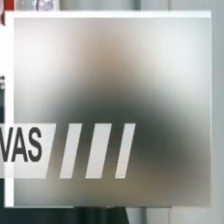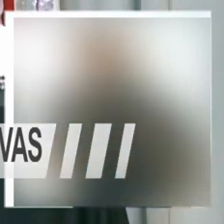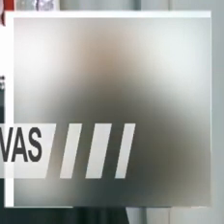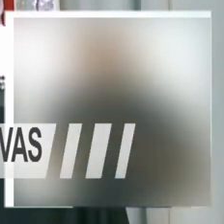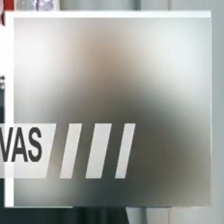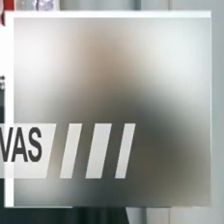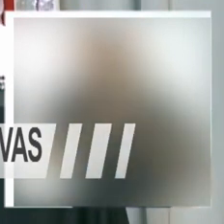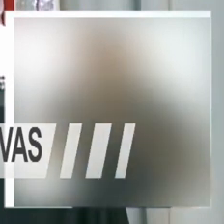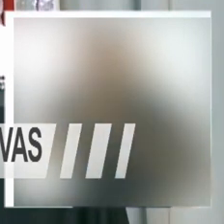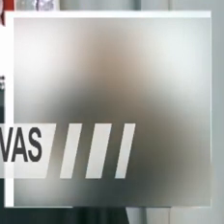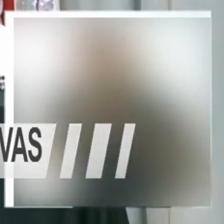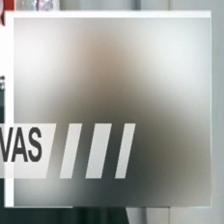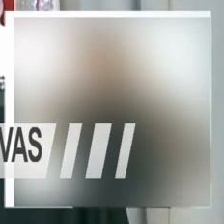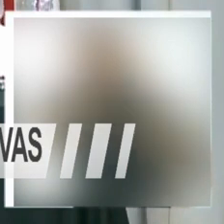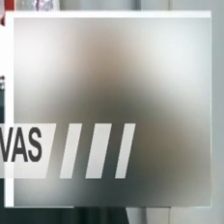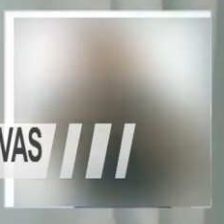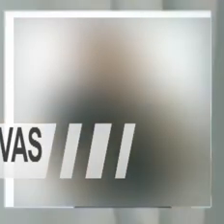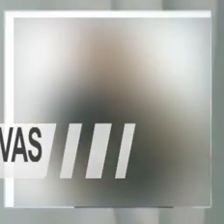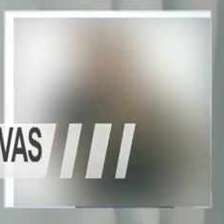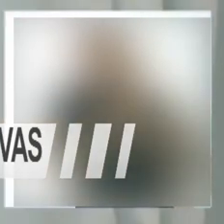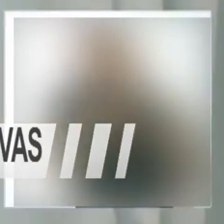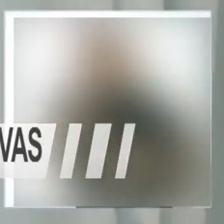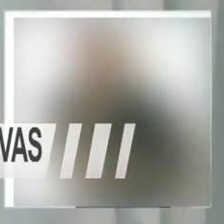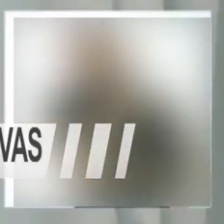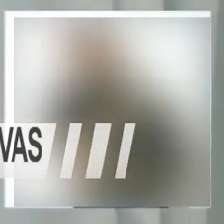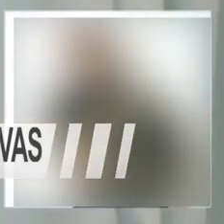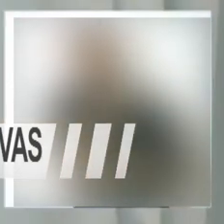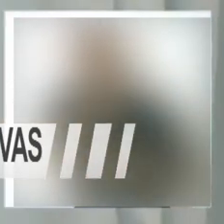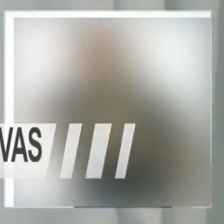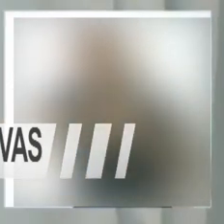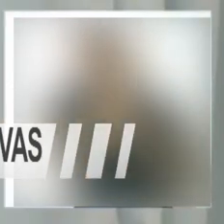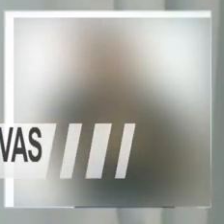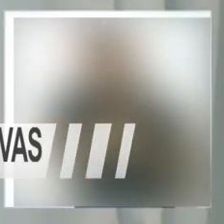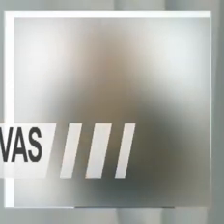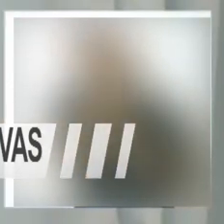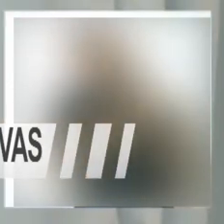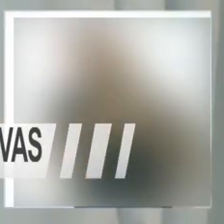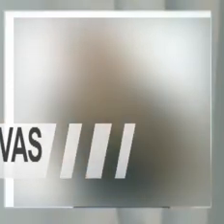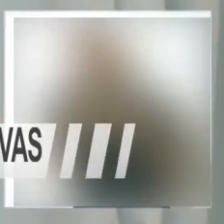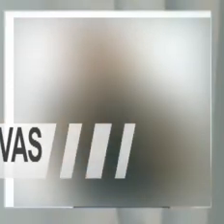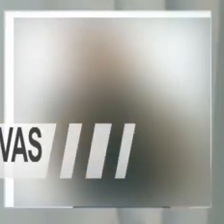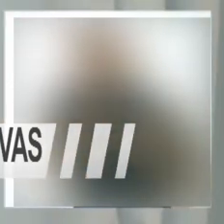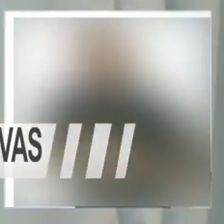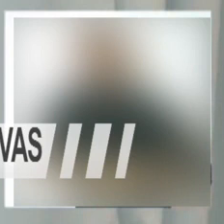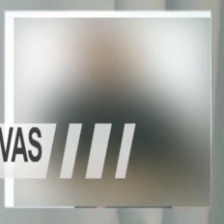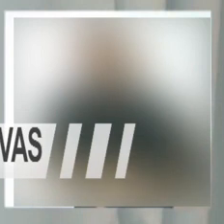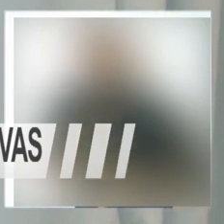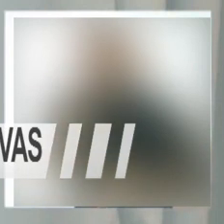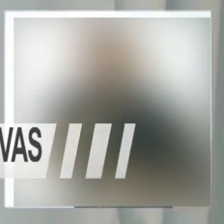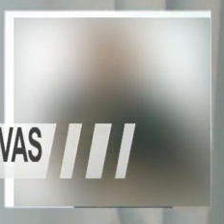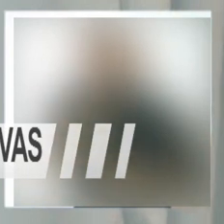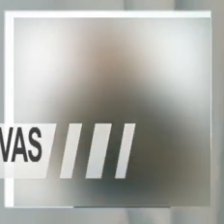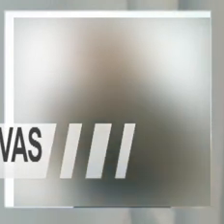el avance del plan rector de vacunación kobe 19 bueno en primer lugar describirles